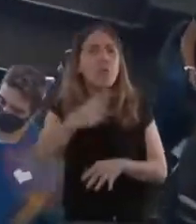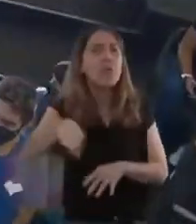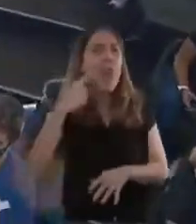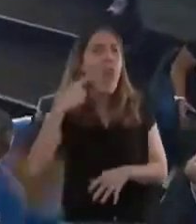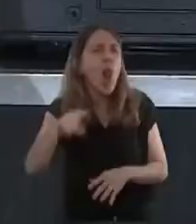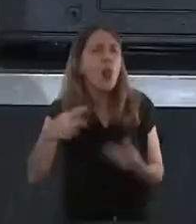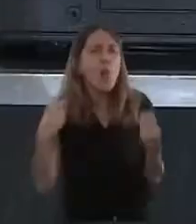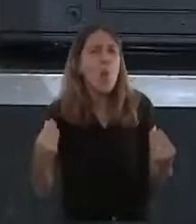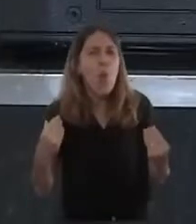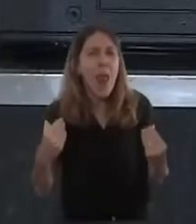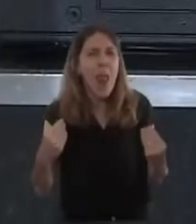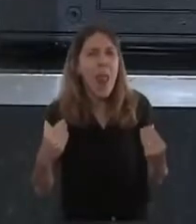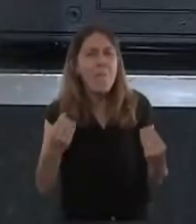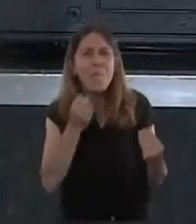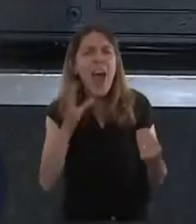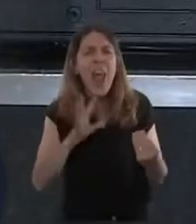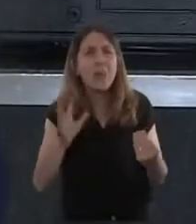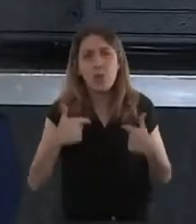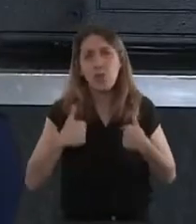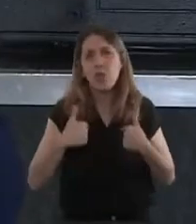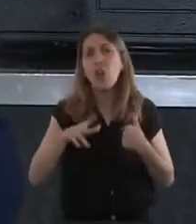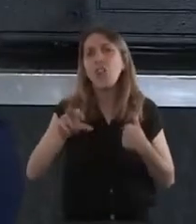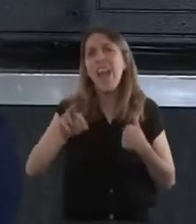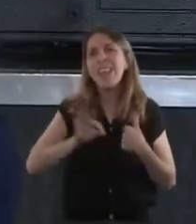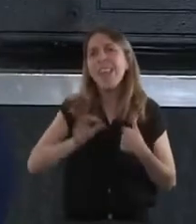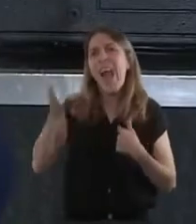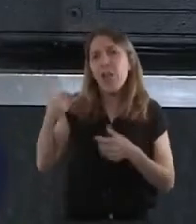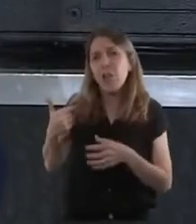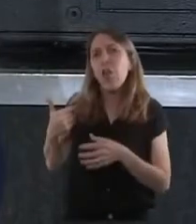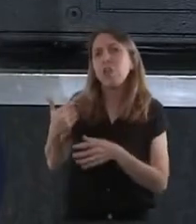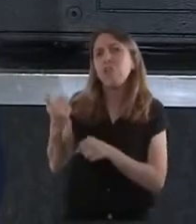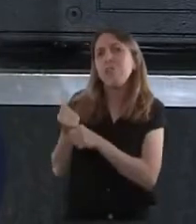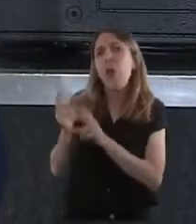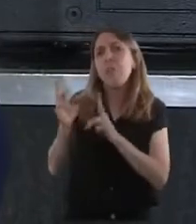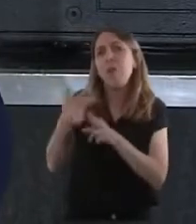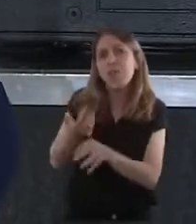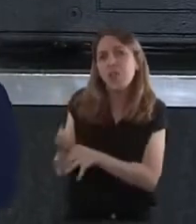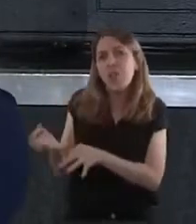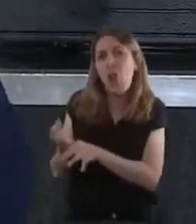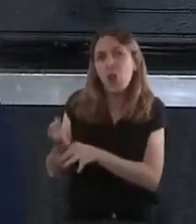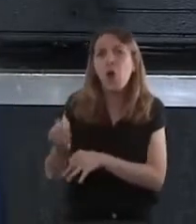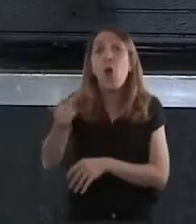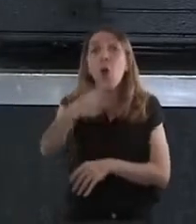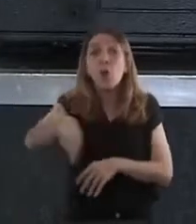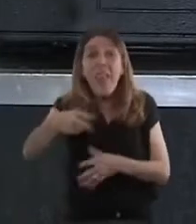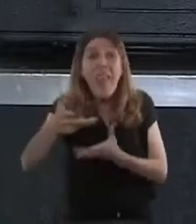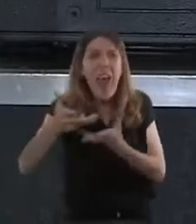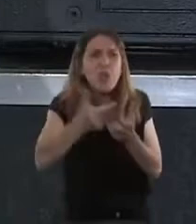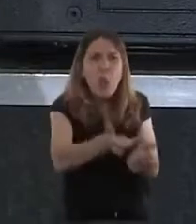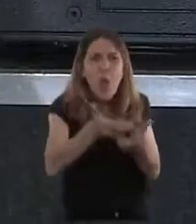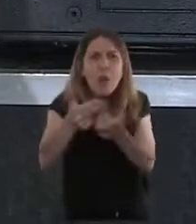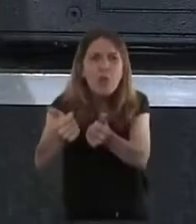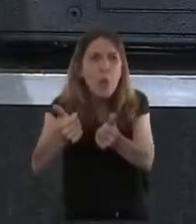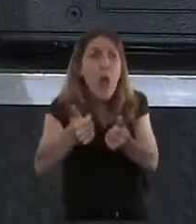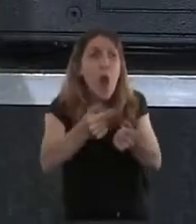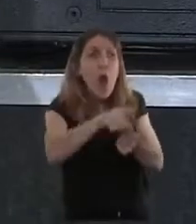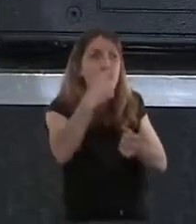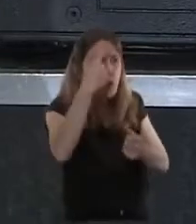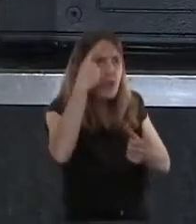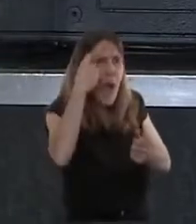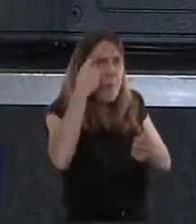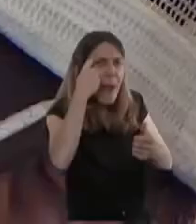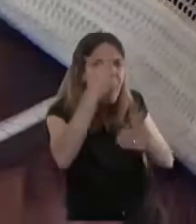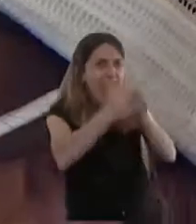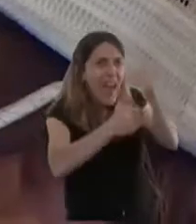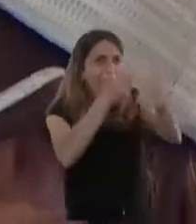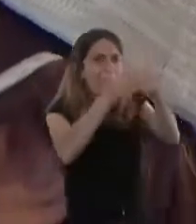haciendo? Se lo dice alguien que hace 30 años enseña. Están ayudando a crecer a los otros. Están